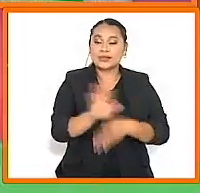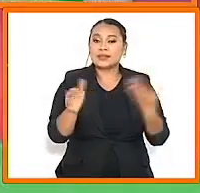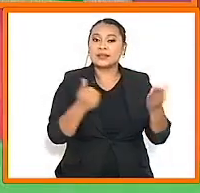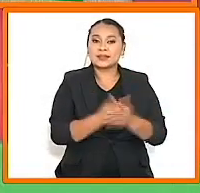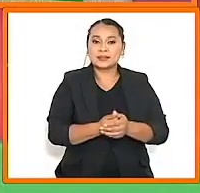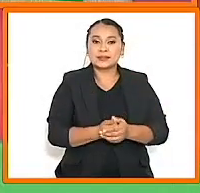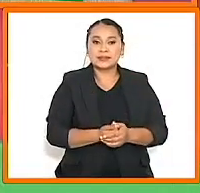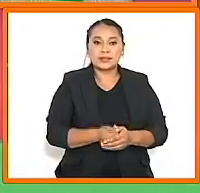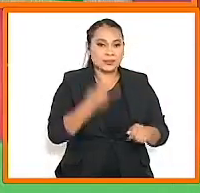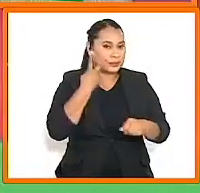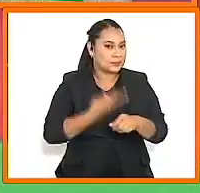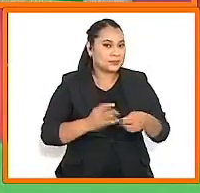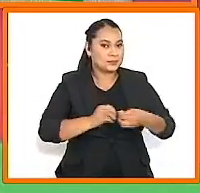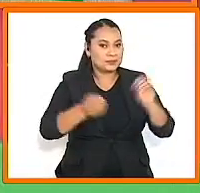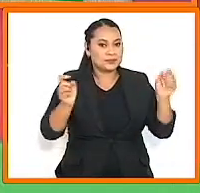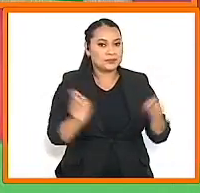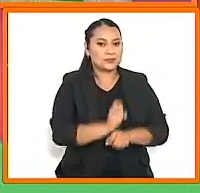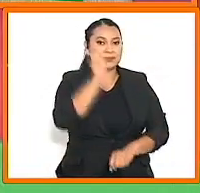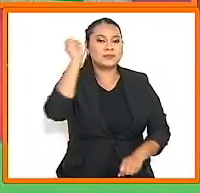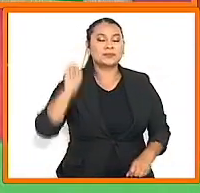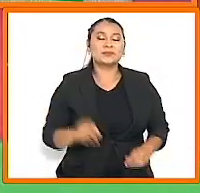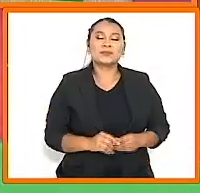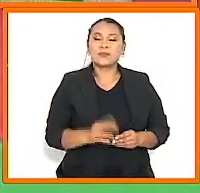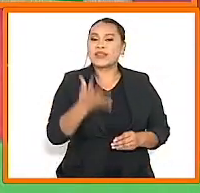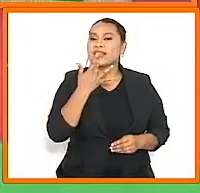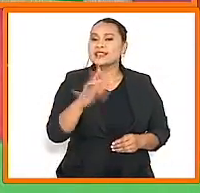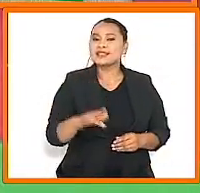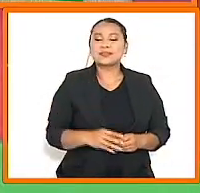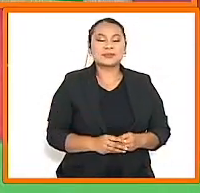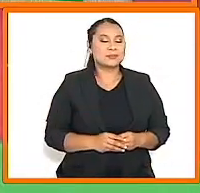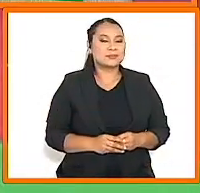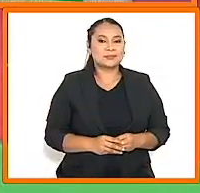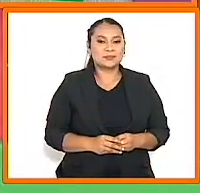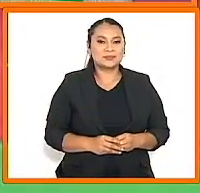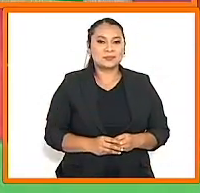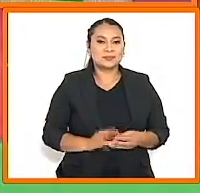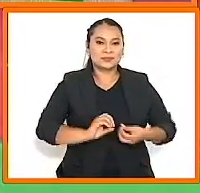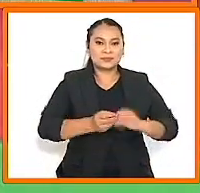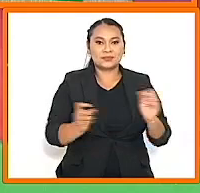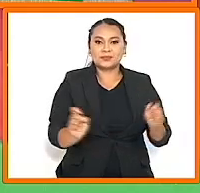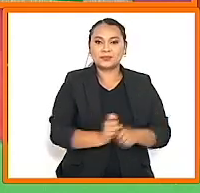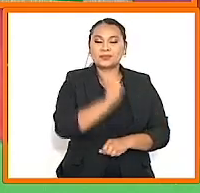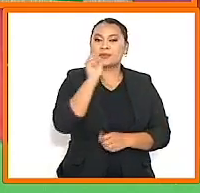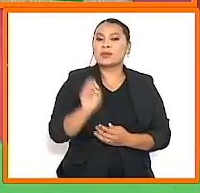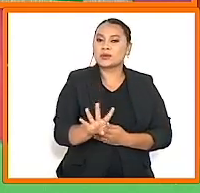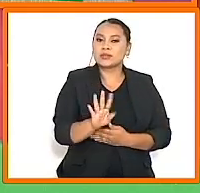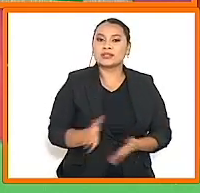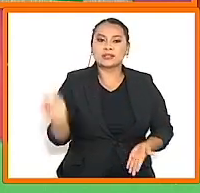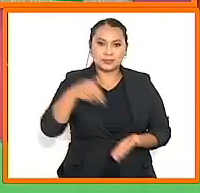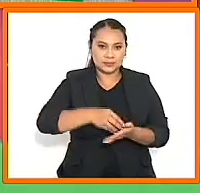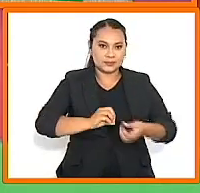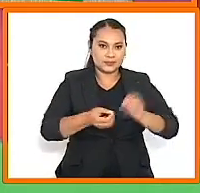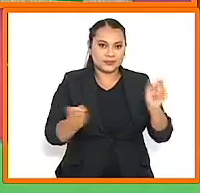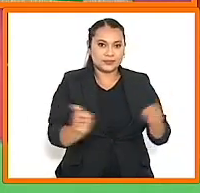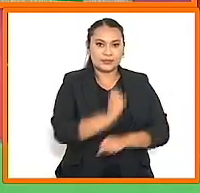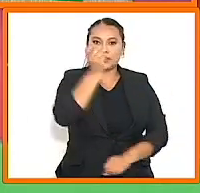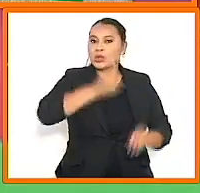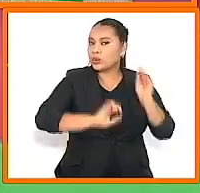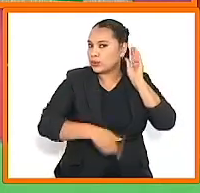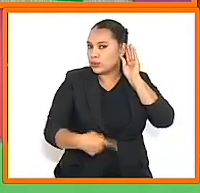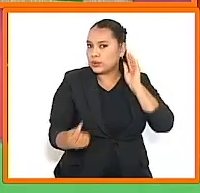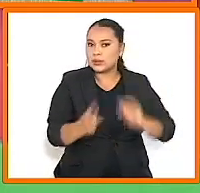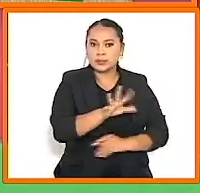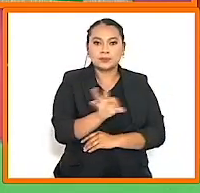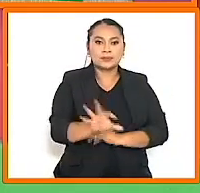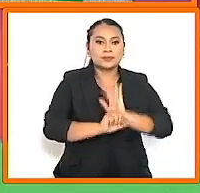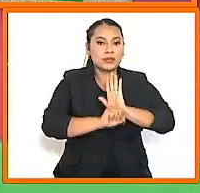número favorecido es suerte, porque este es el 4. Número favorecido para diario es el